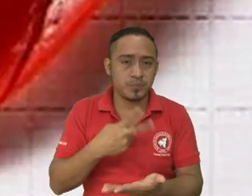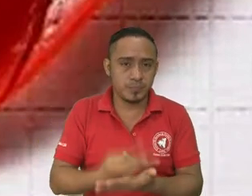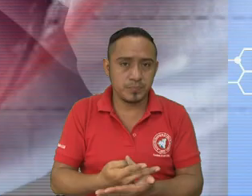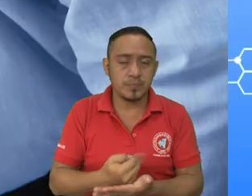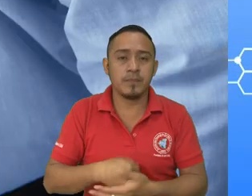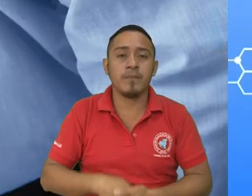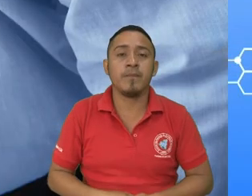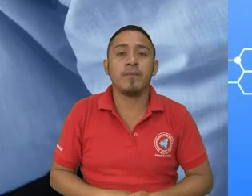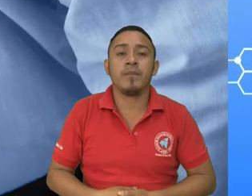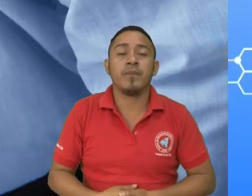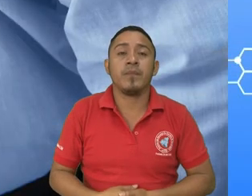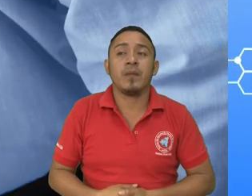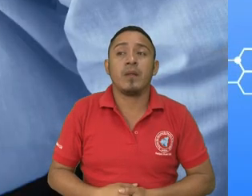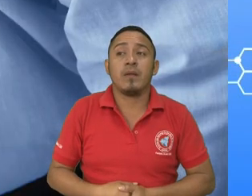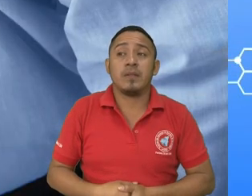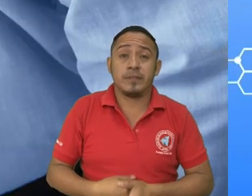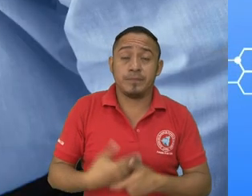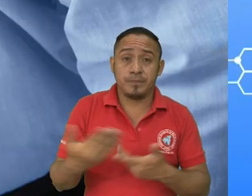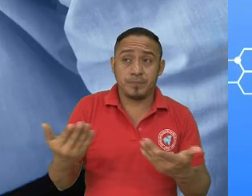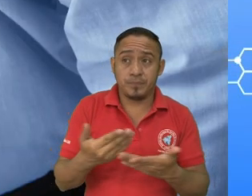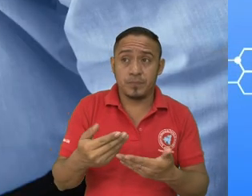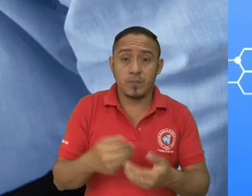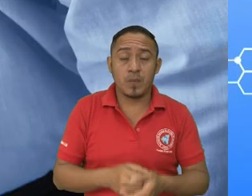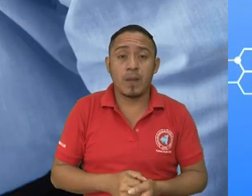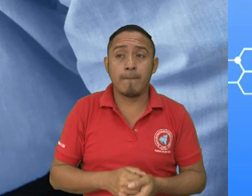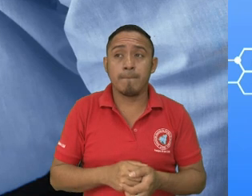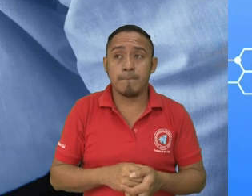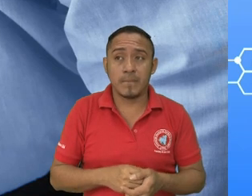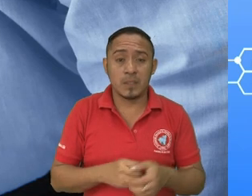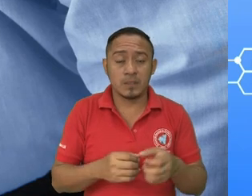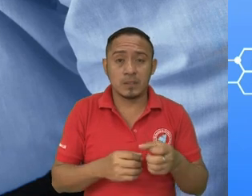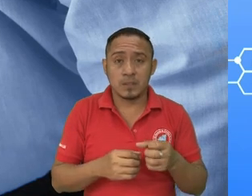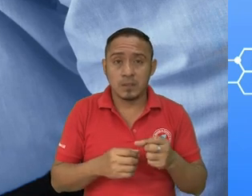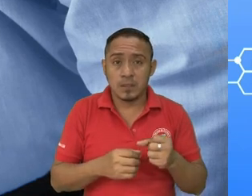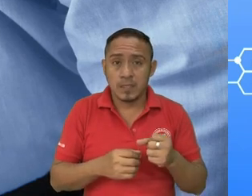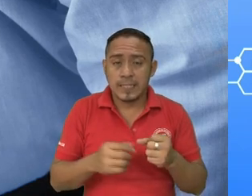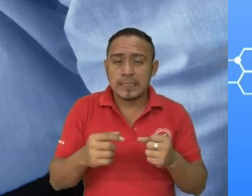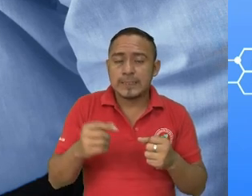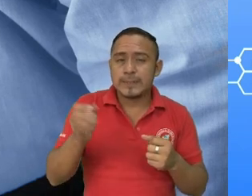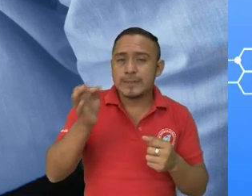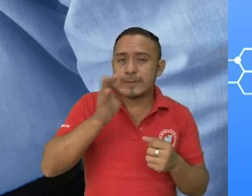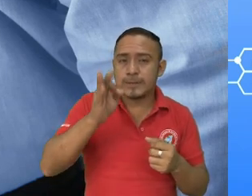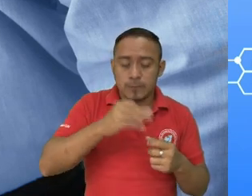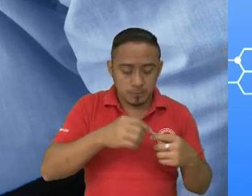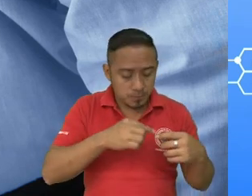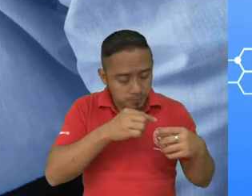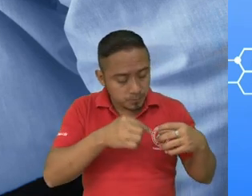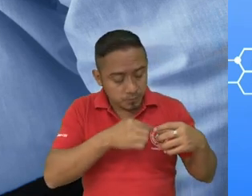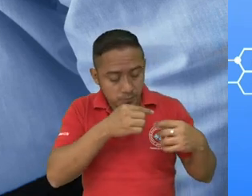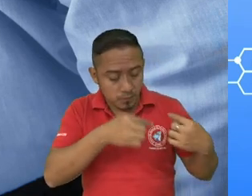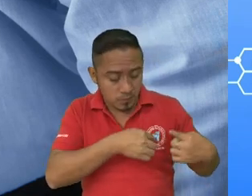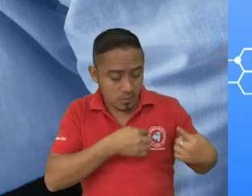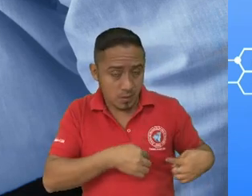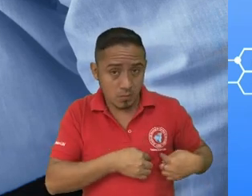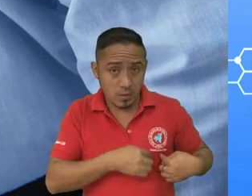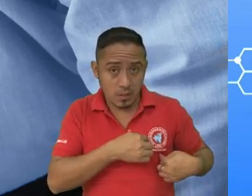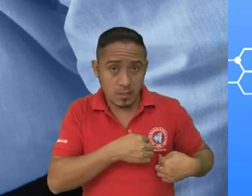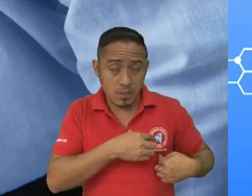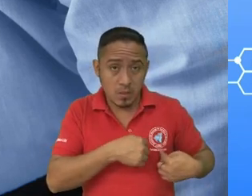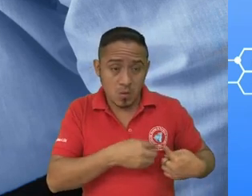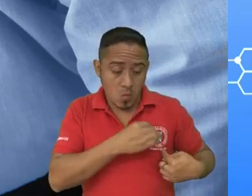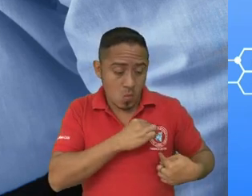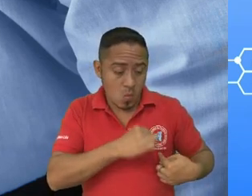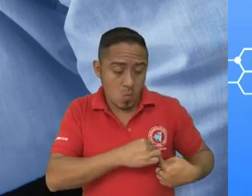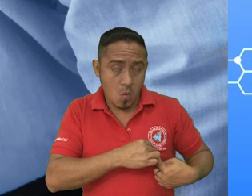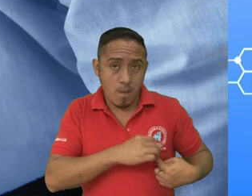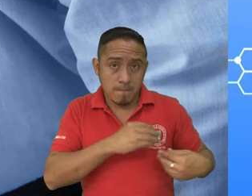una contracción de los ventrículos, se mueven así. Hay una contracción desorganizada,